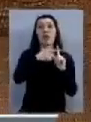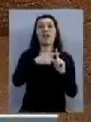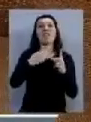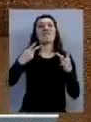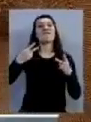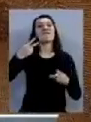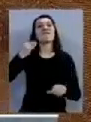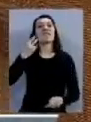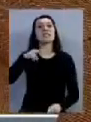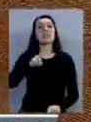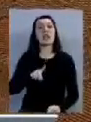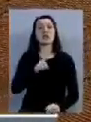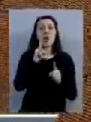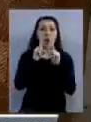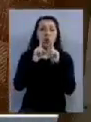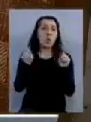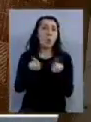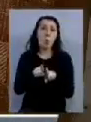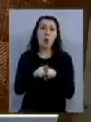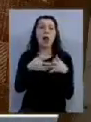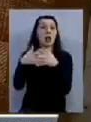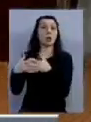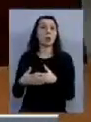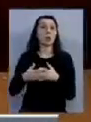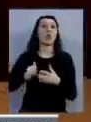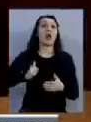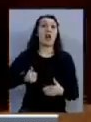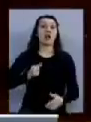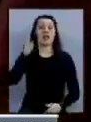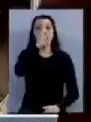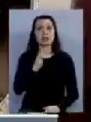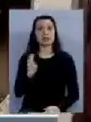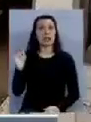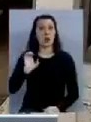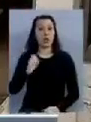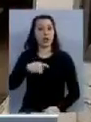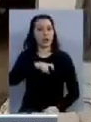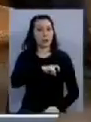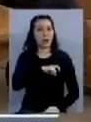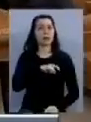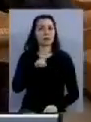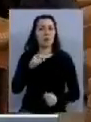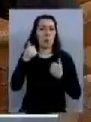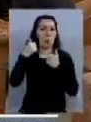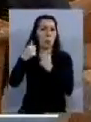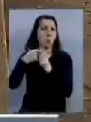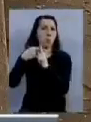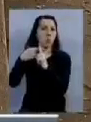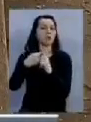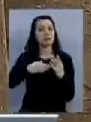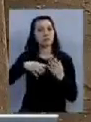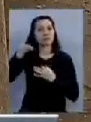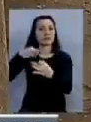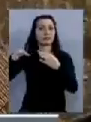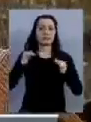Viñas, hoteles. Igual a Estados Unidos, Canadá, Brasil, Ecuador, España. Ellos son exitosos. Son parte de